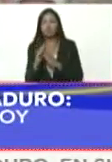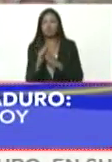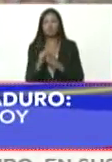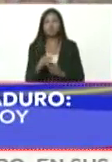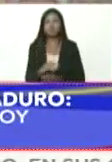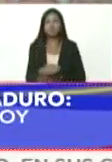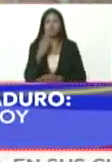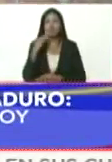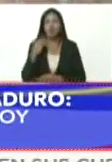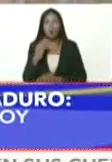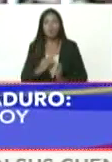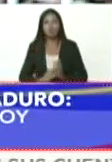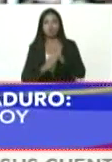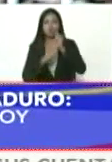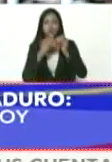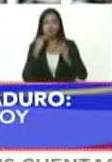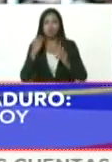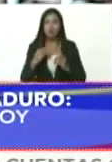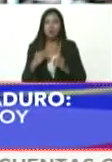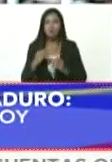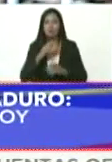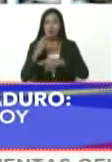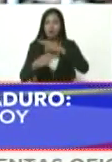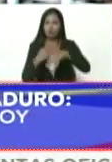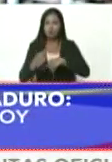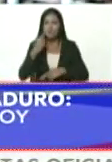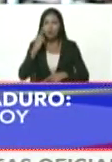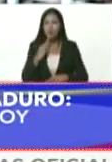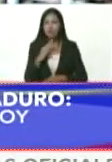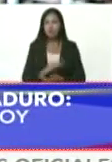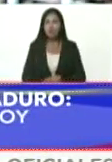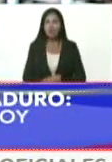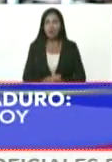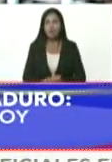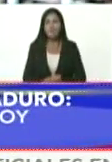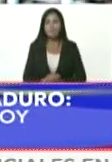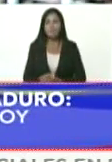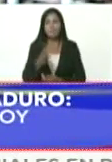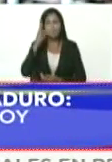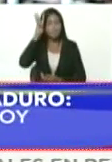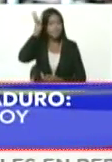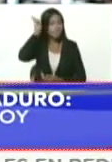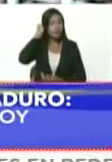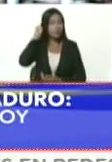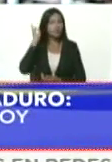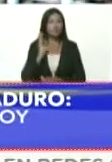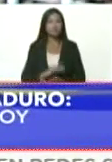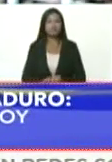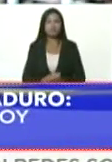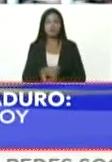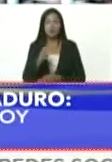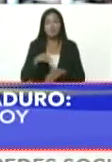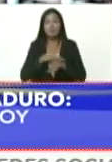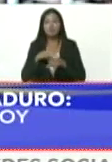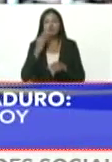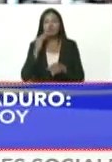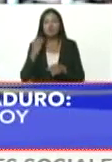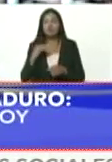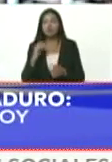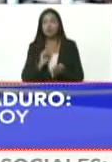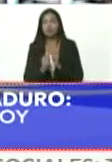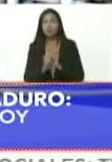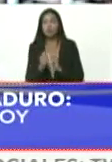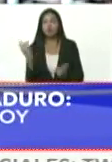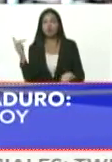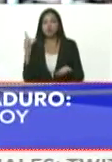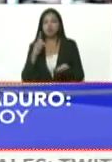revolucionario, líder juvenil de la revolución bolivariana. Mervin Maldonado. Aquí está el ministro de la Juventud, que está llegando de